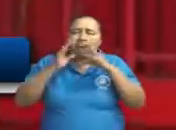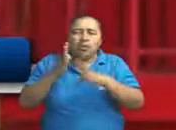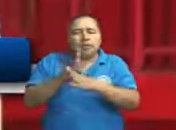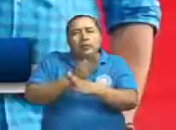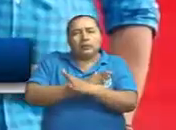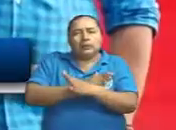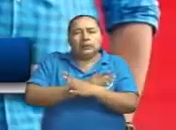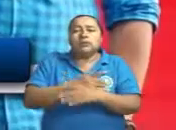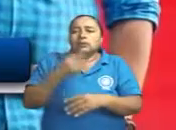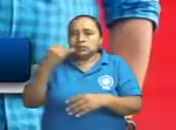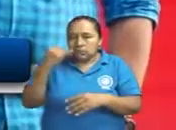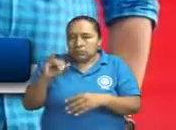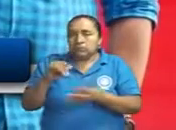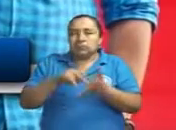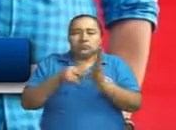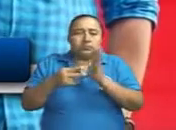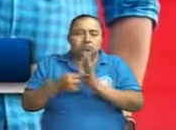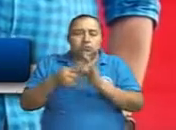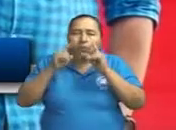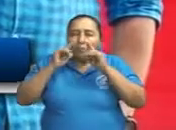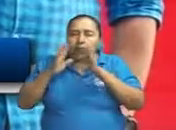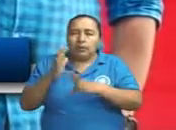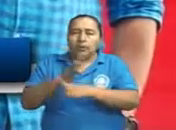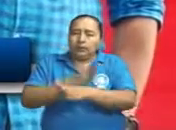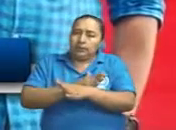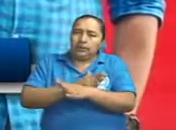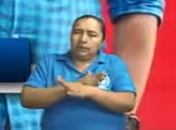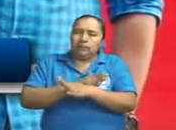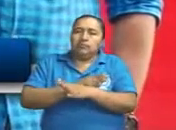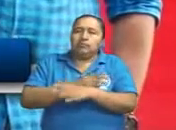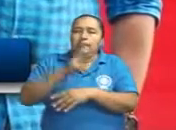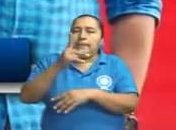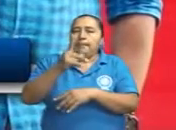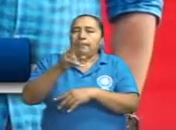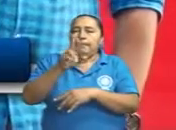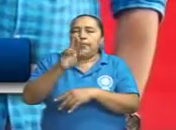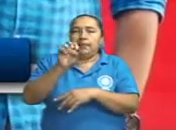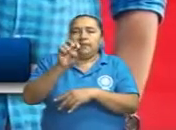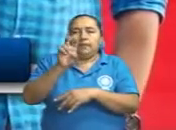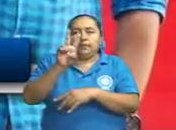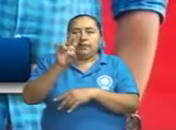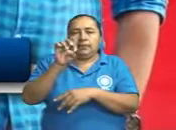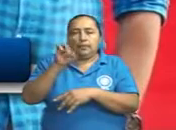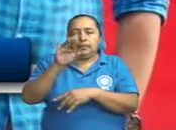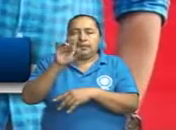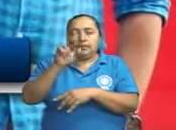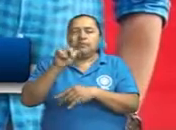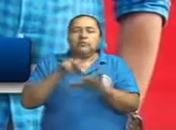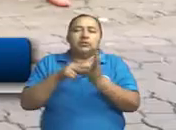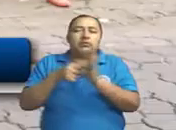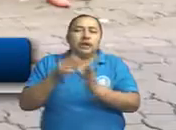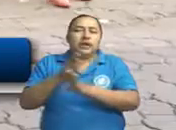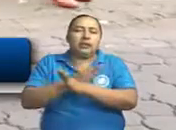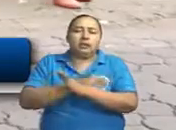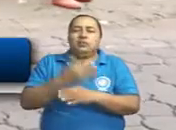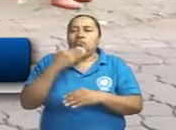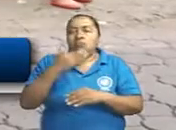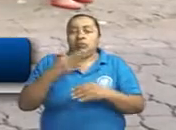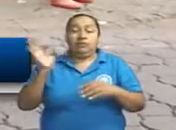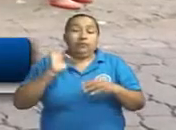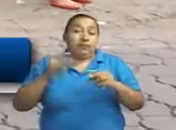Obviamente esto se puede prevenir, yo creo que usted ya lo habló al inicio del programa, tiene que ver con un buen estilo de vida